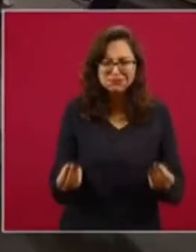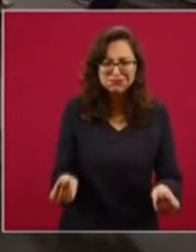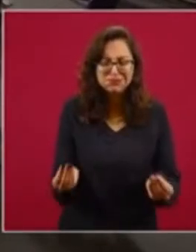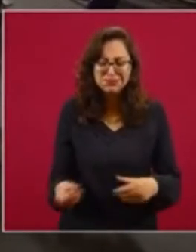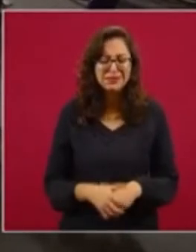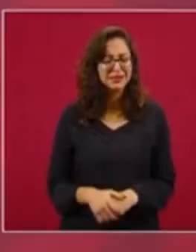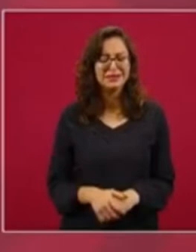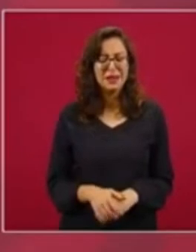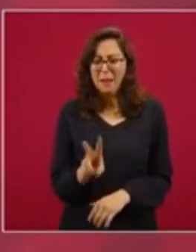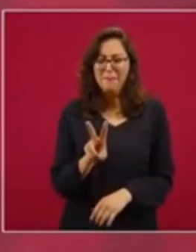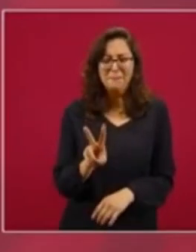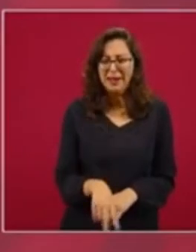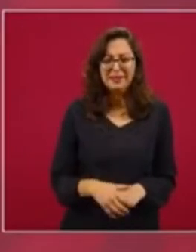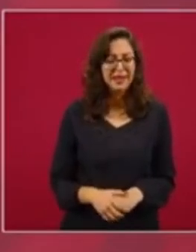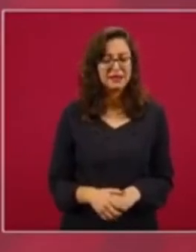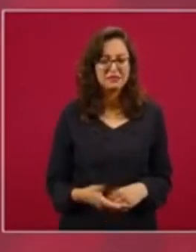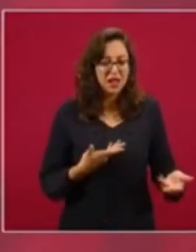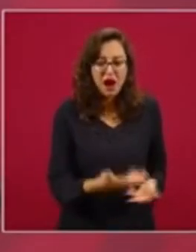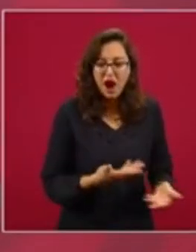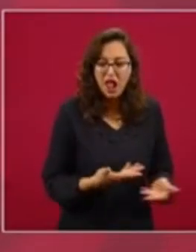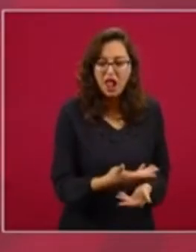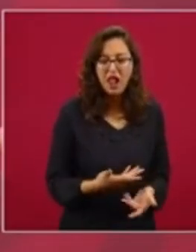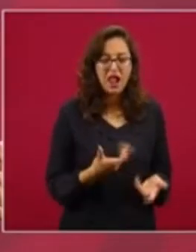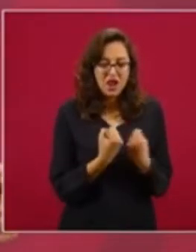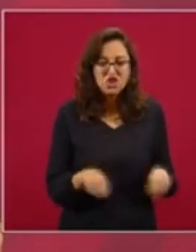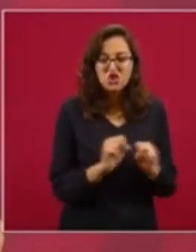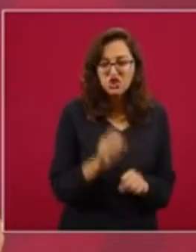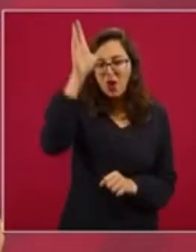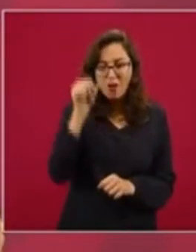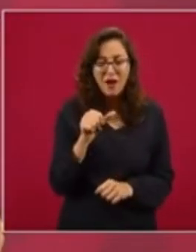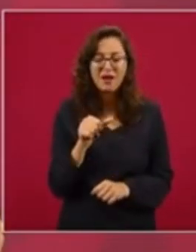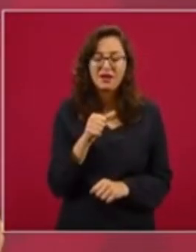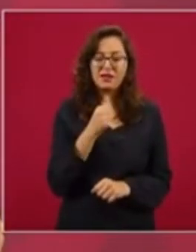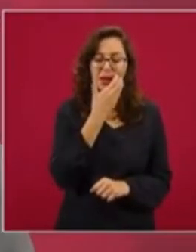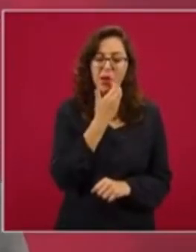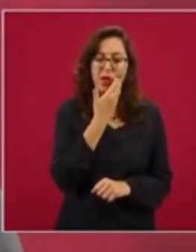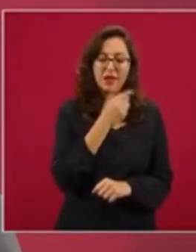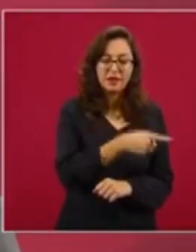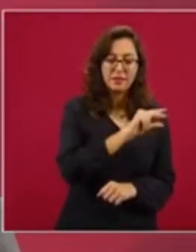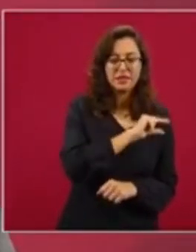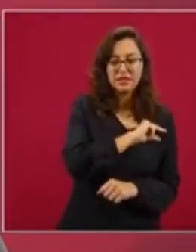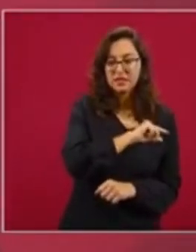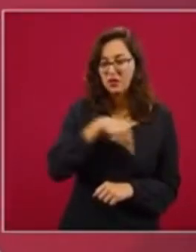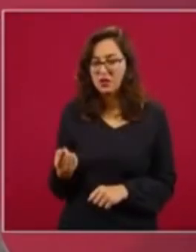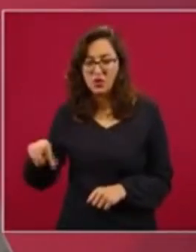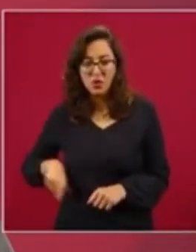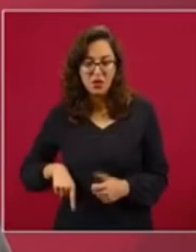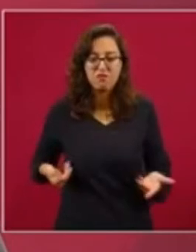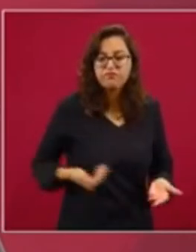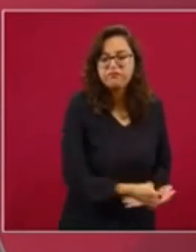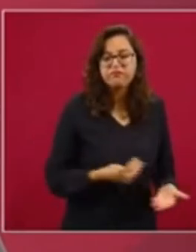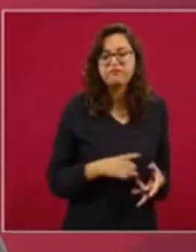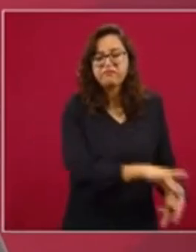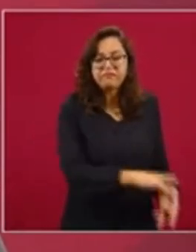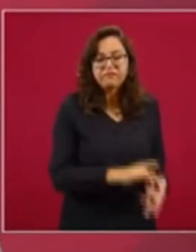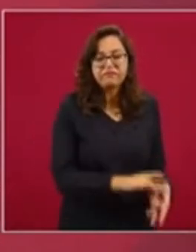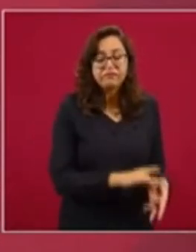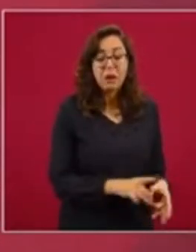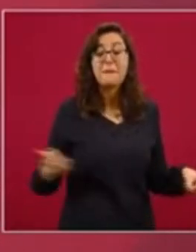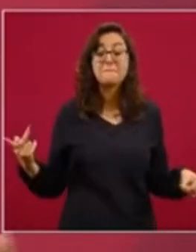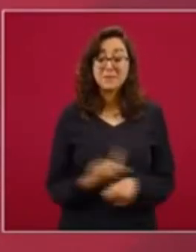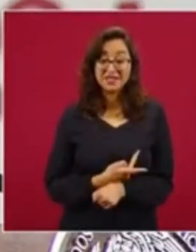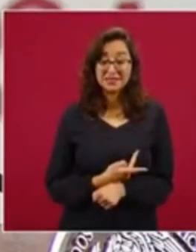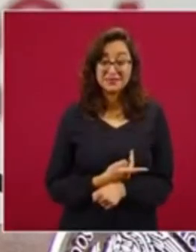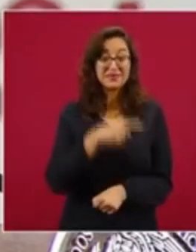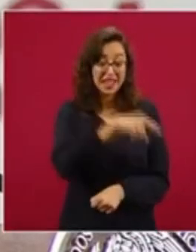tanto el arreglo, la asociación entre particulares y funcionarios, que en